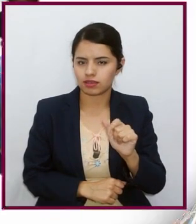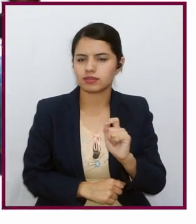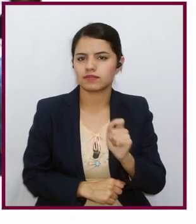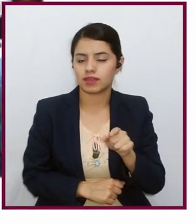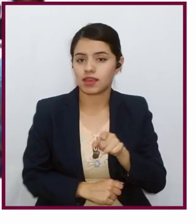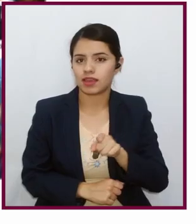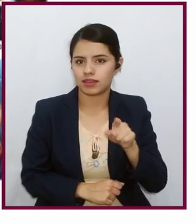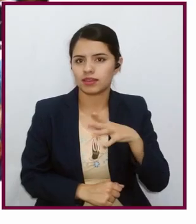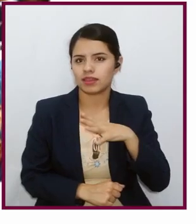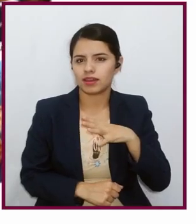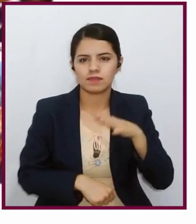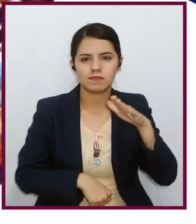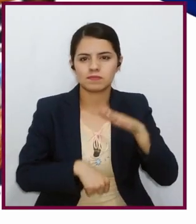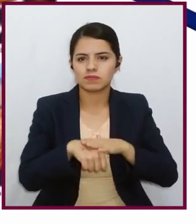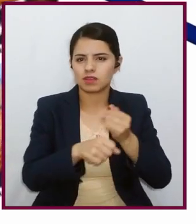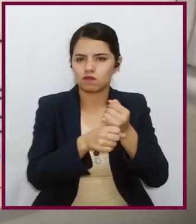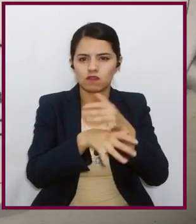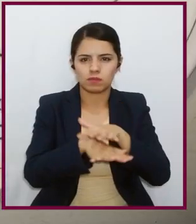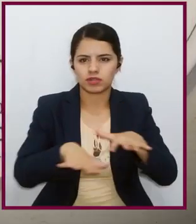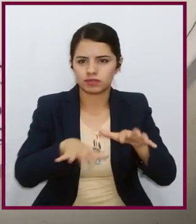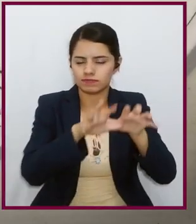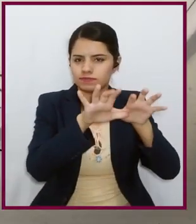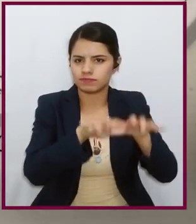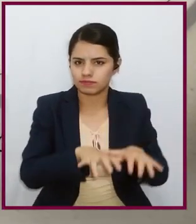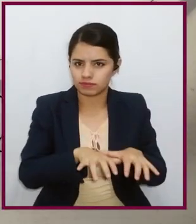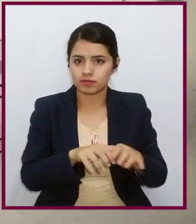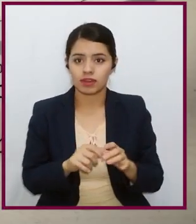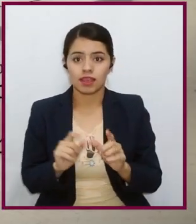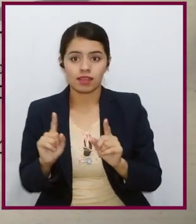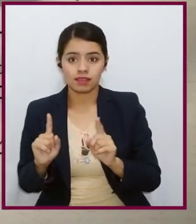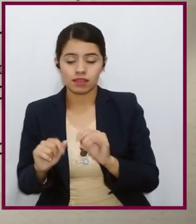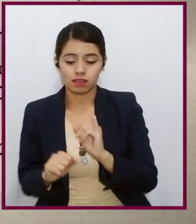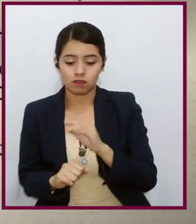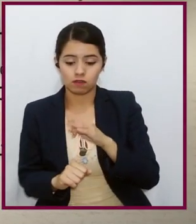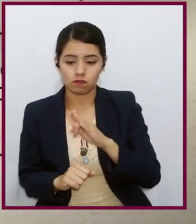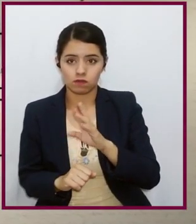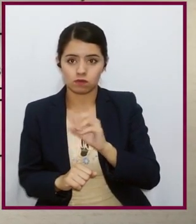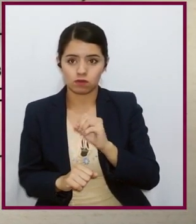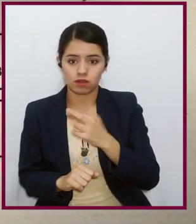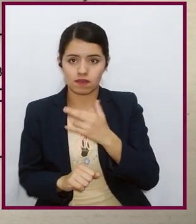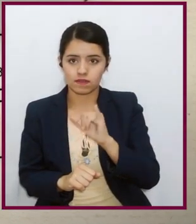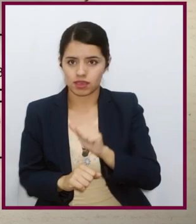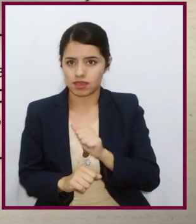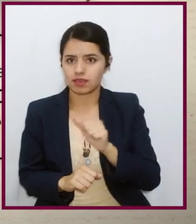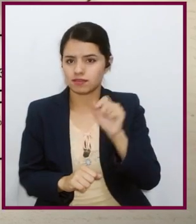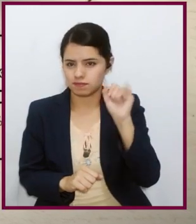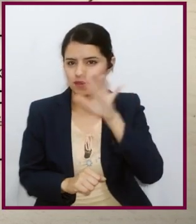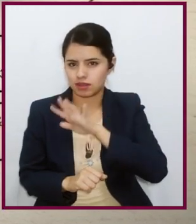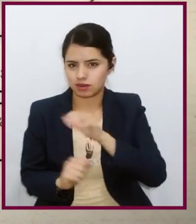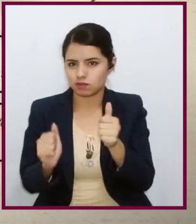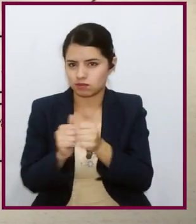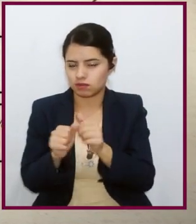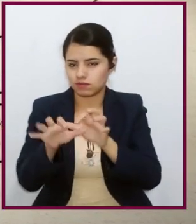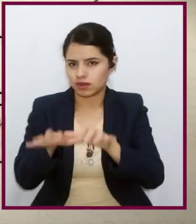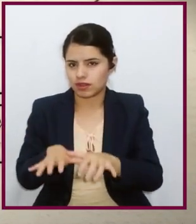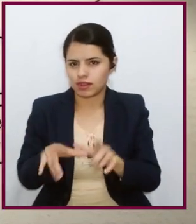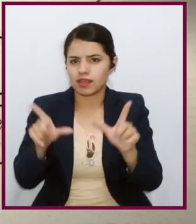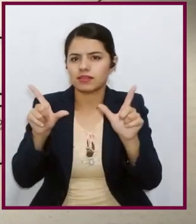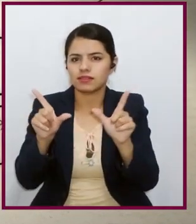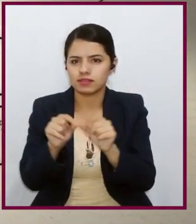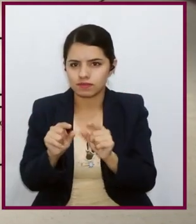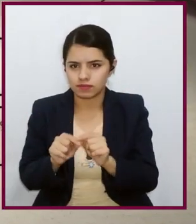puedo ofrecer servicios de diseñador en el ámbito audiovisual y prácticamente estoy aquí para compartirles lo poco mucho